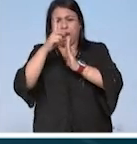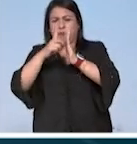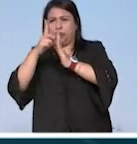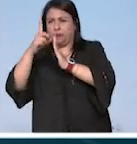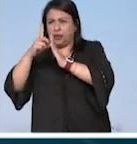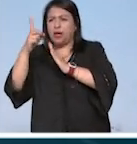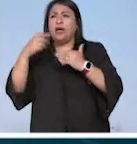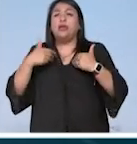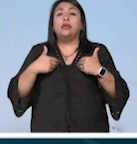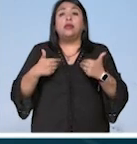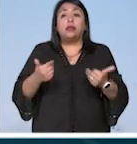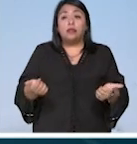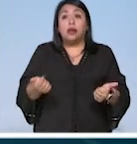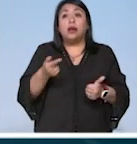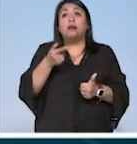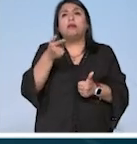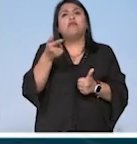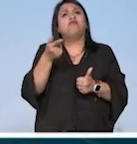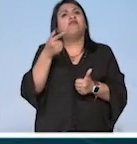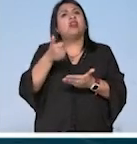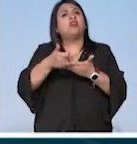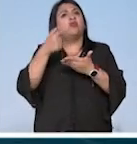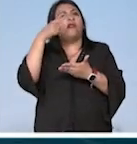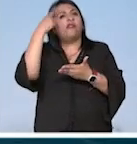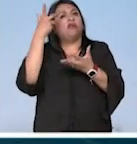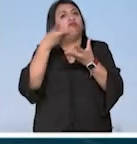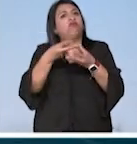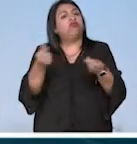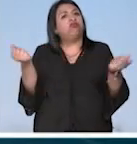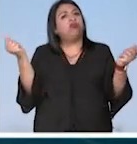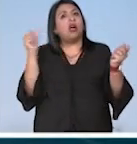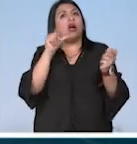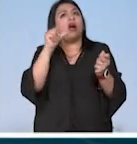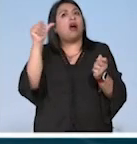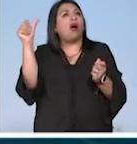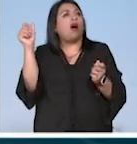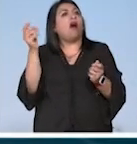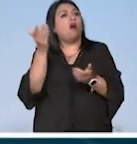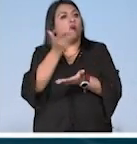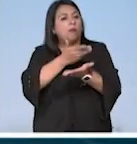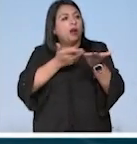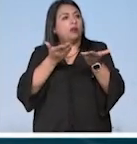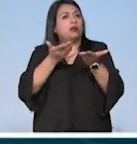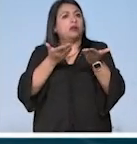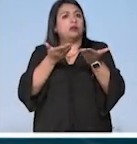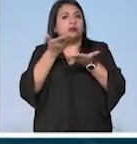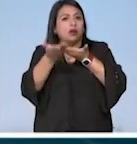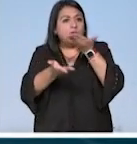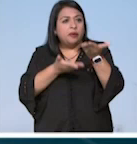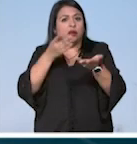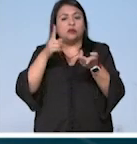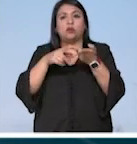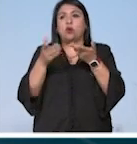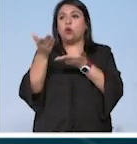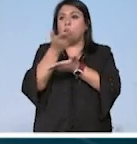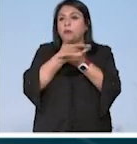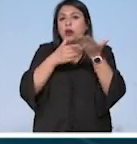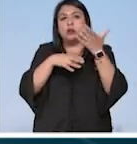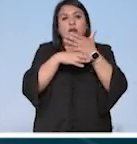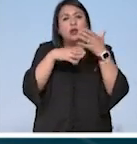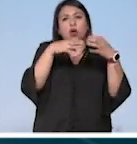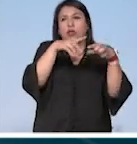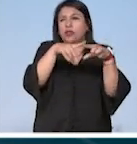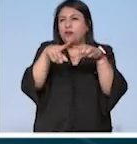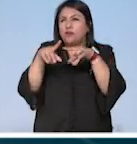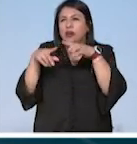entendiendo como la solución más eficaz en el que podemos compartir servicios podemos compartir equipamientos